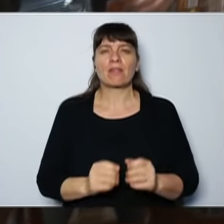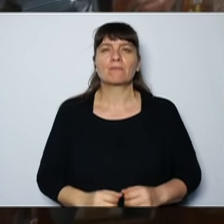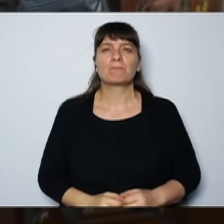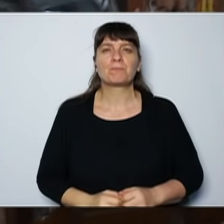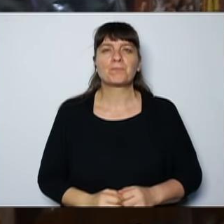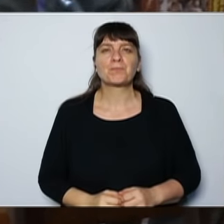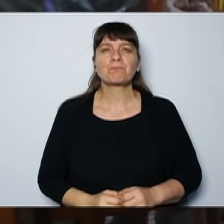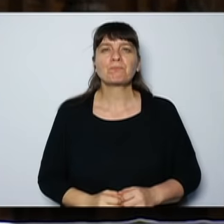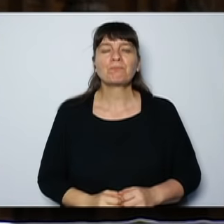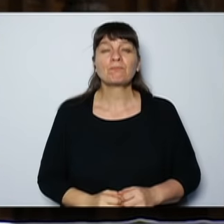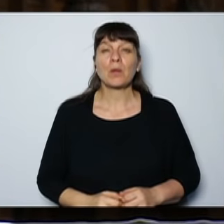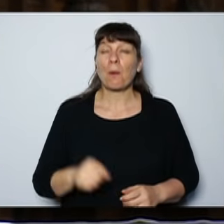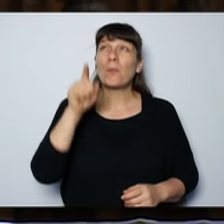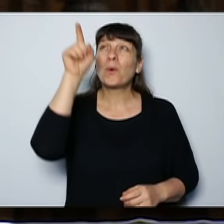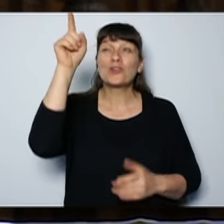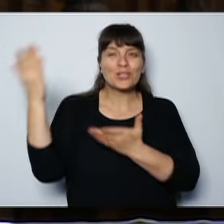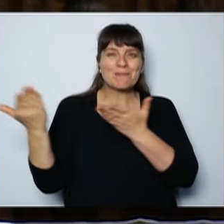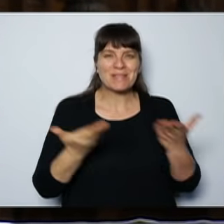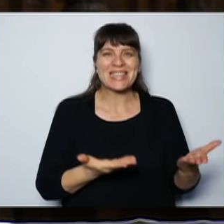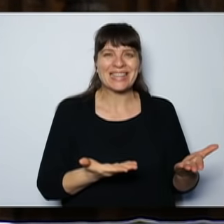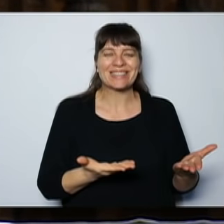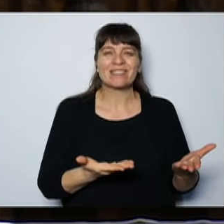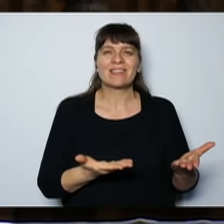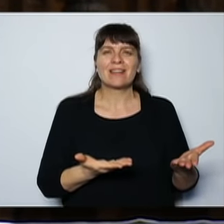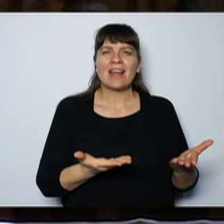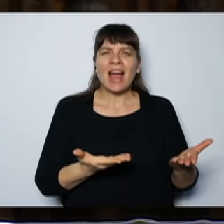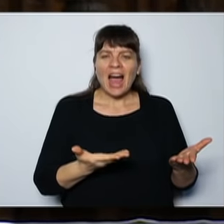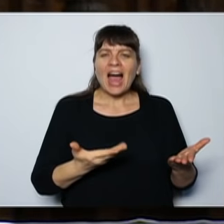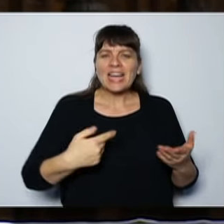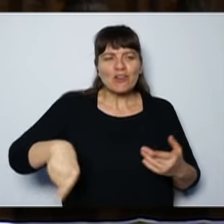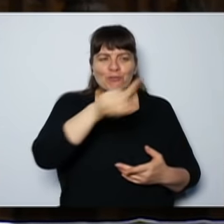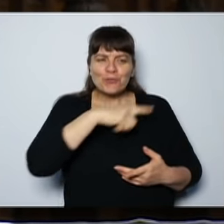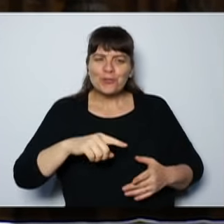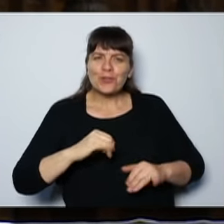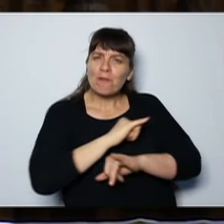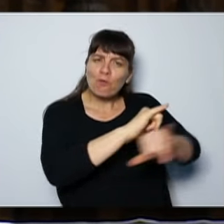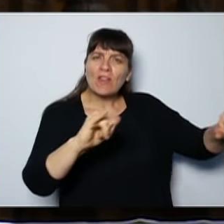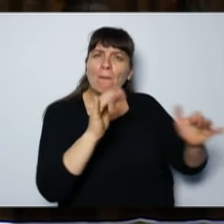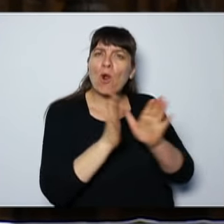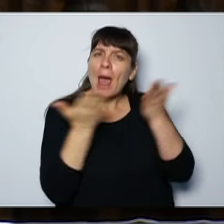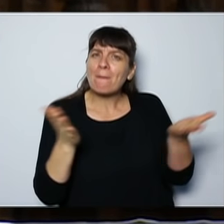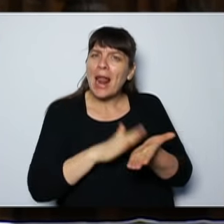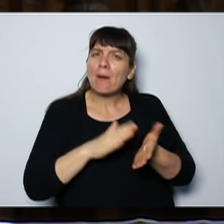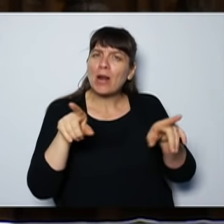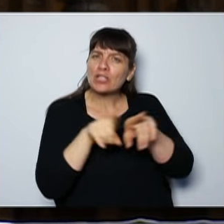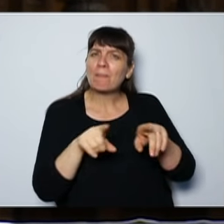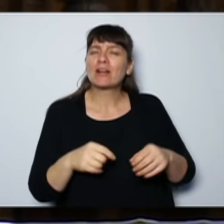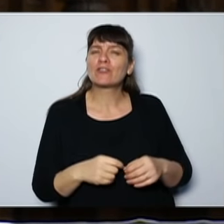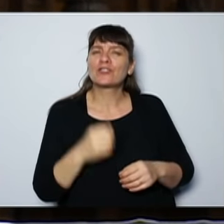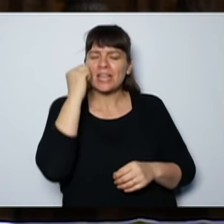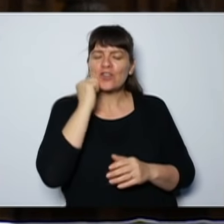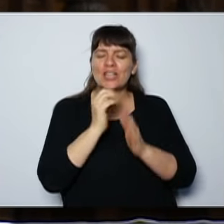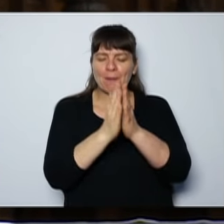ten piedad. Tú que nos invitas a llevar tu palabra a nuestros hermanos,